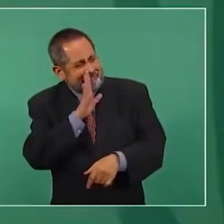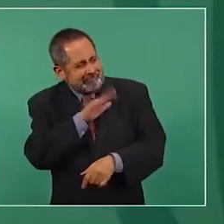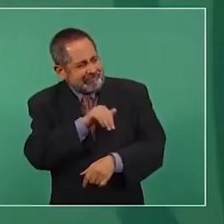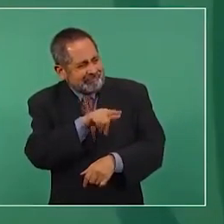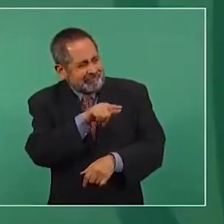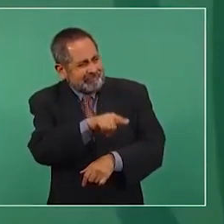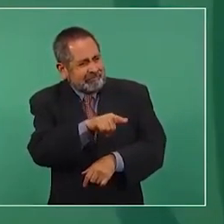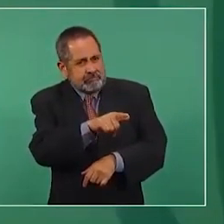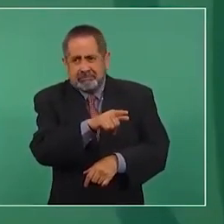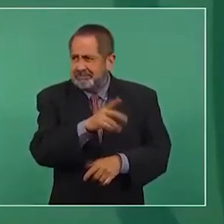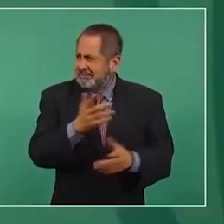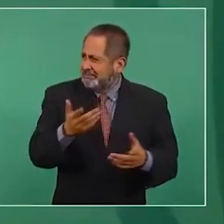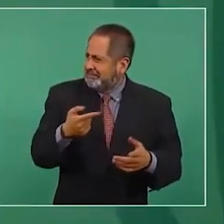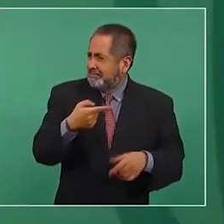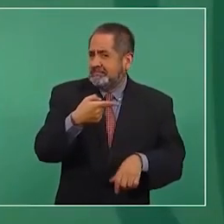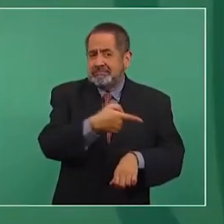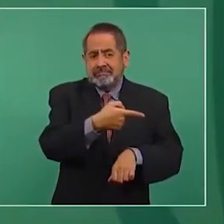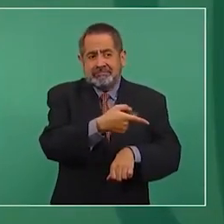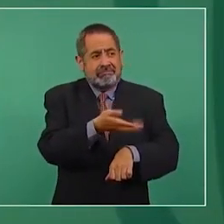como defensor